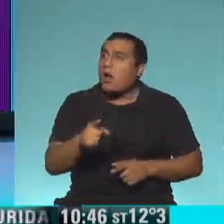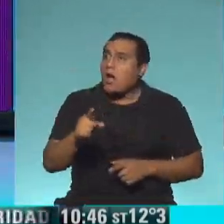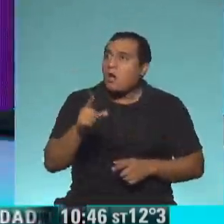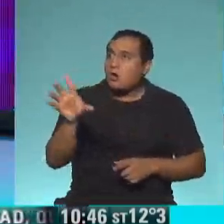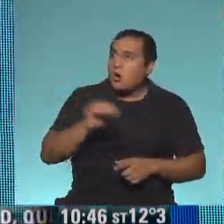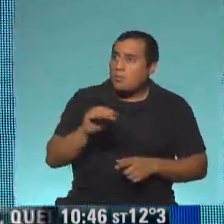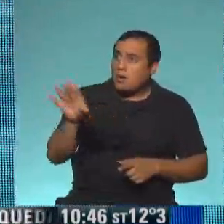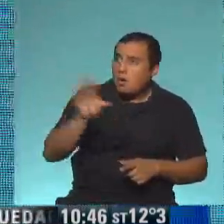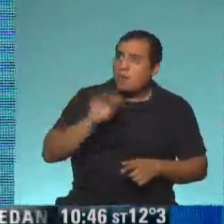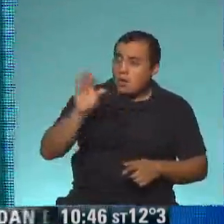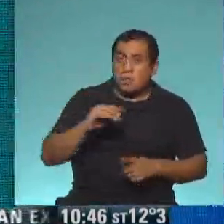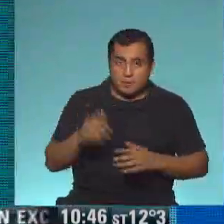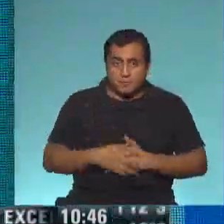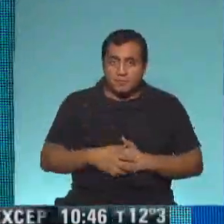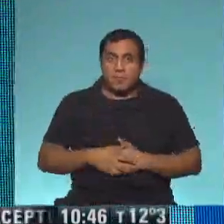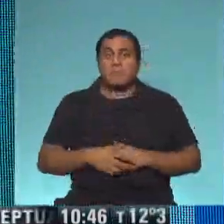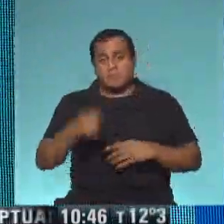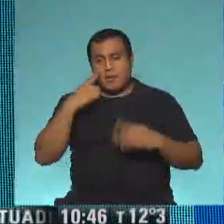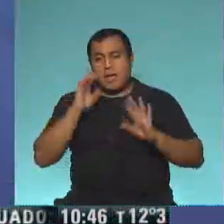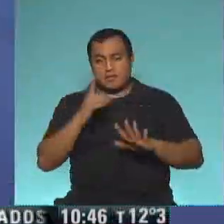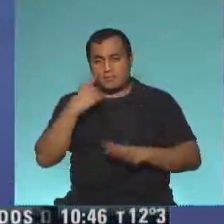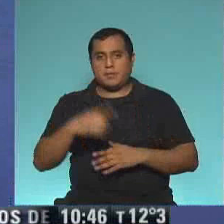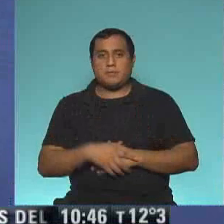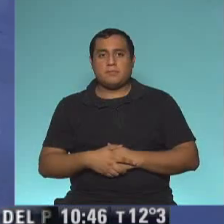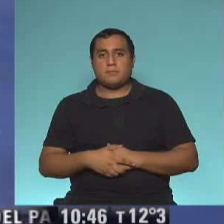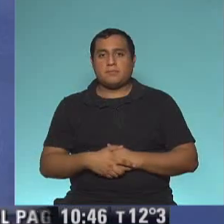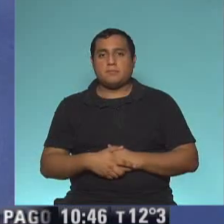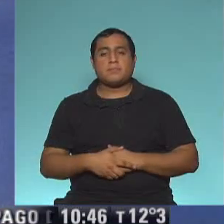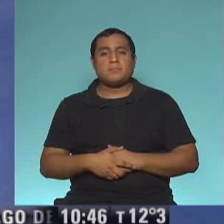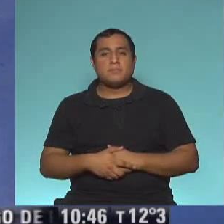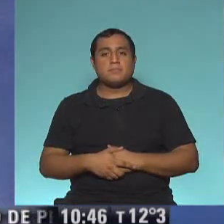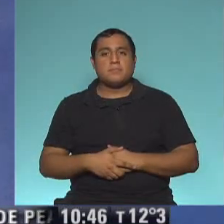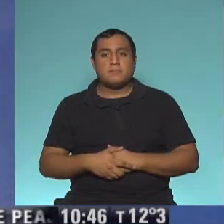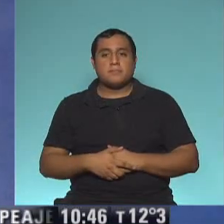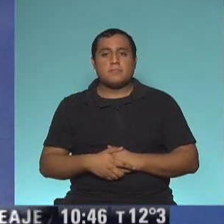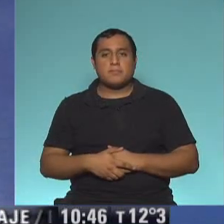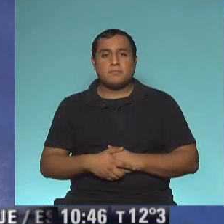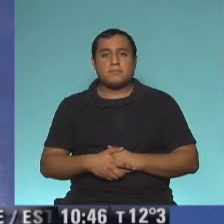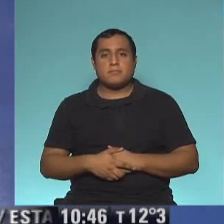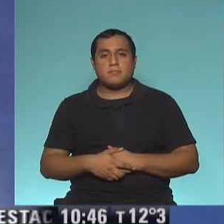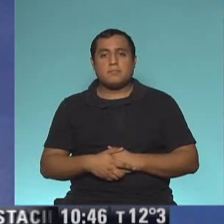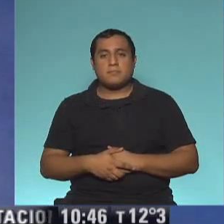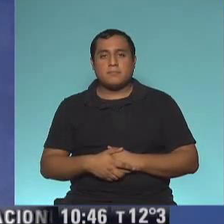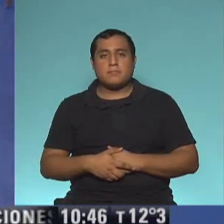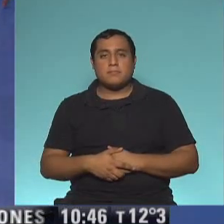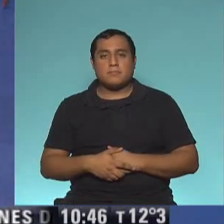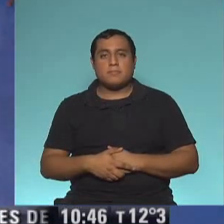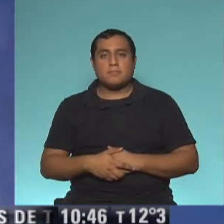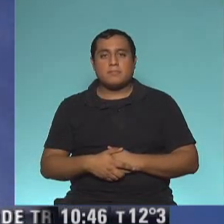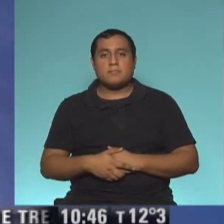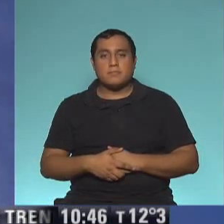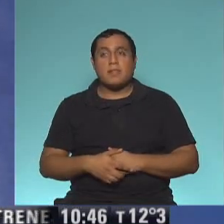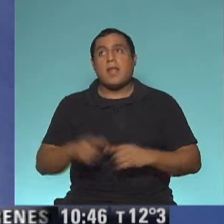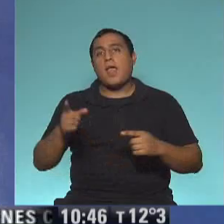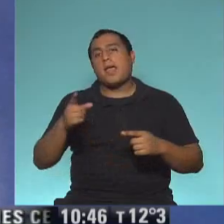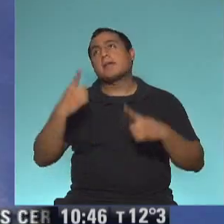profe. Perfecto. Sería así. Esta es la danza de la ensalada que está de moda, que está de moda. Uy.